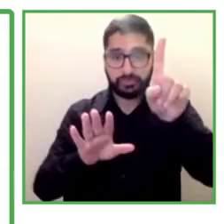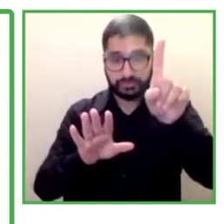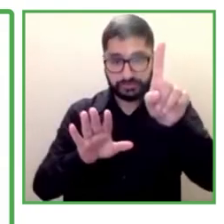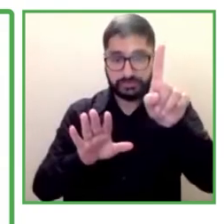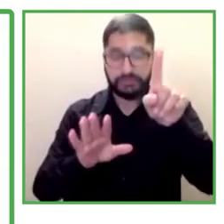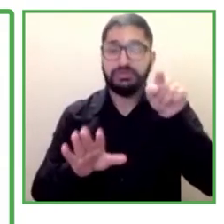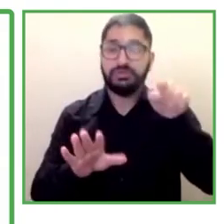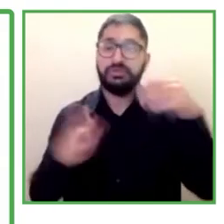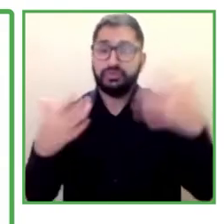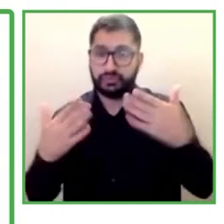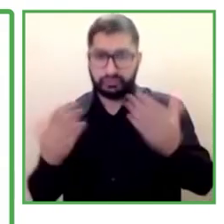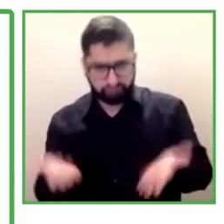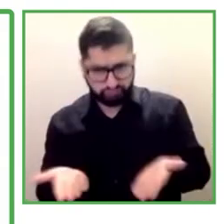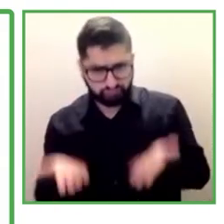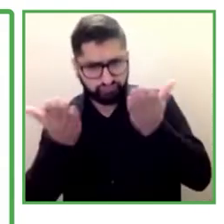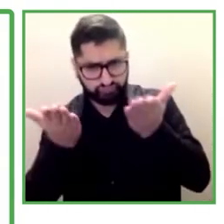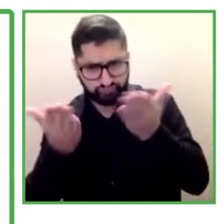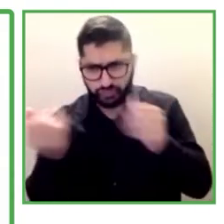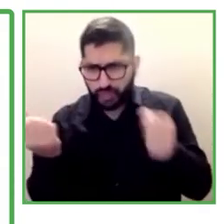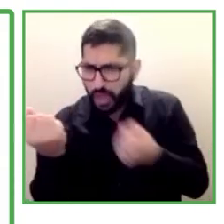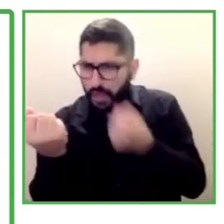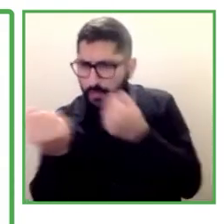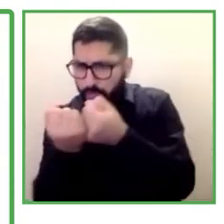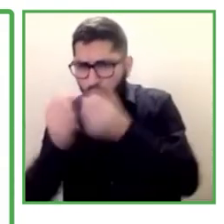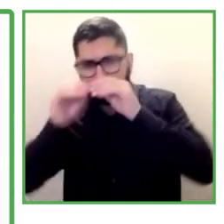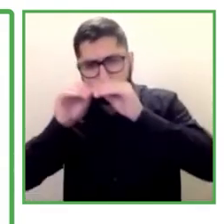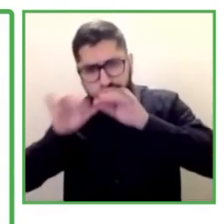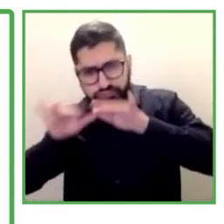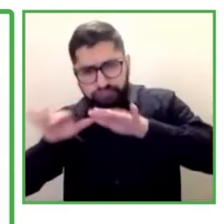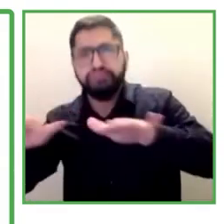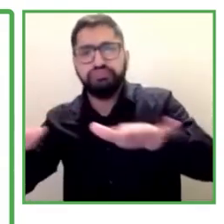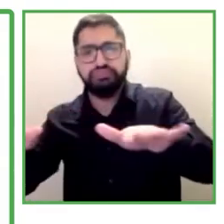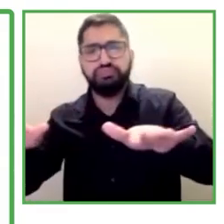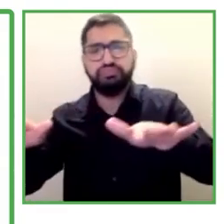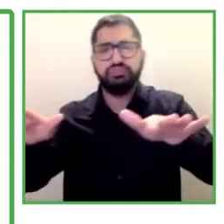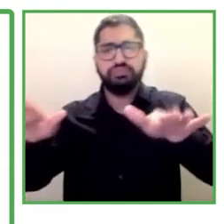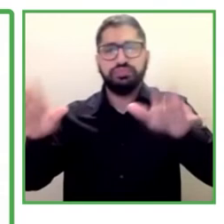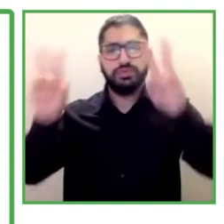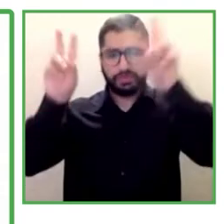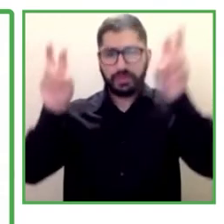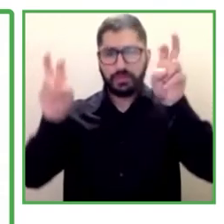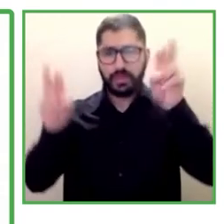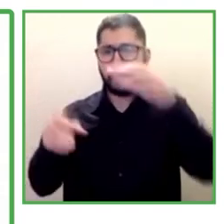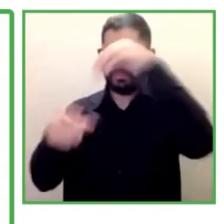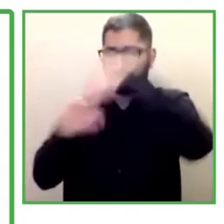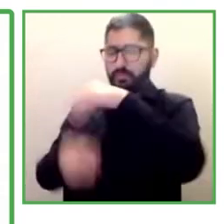Territorial y Función Pública. Muchas gracias por acompañarnos, Silvia. Bienvenida.